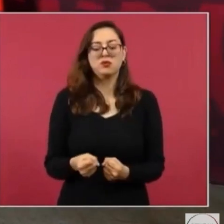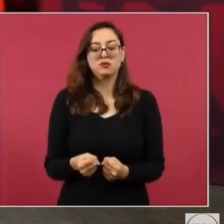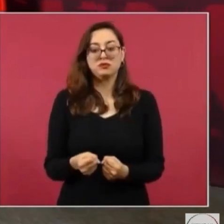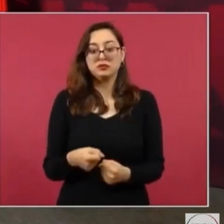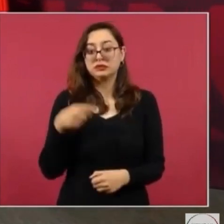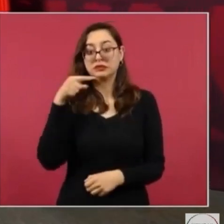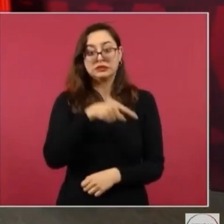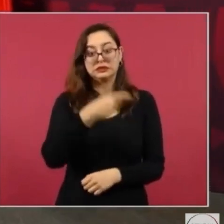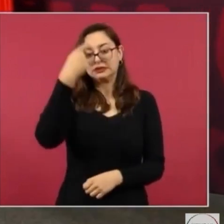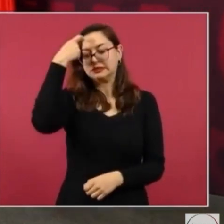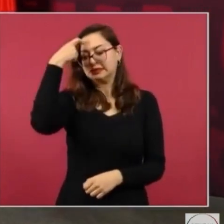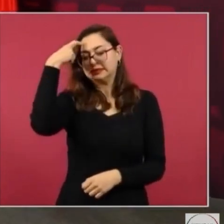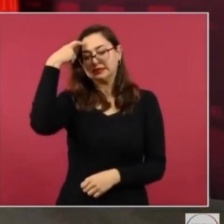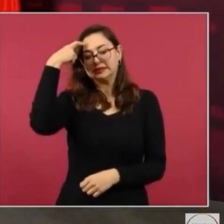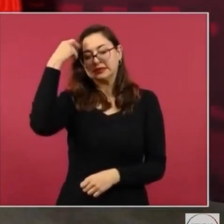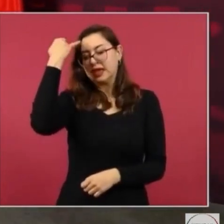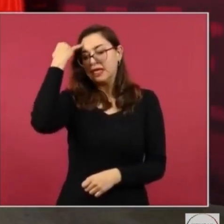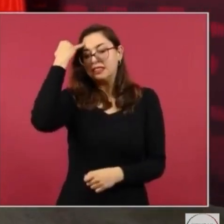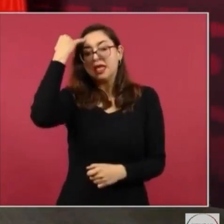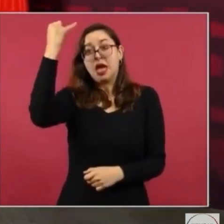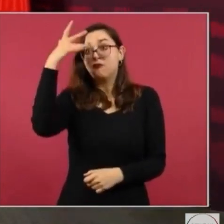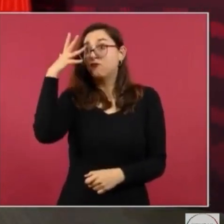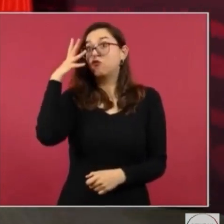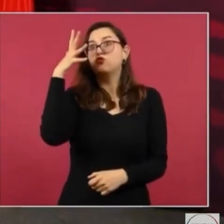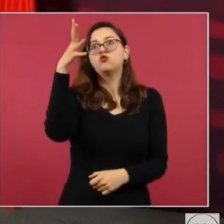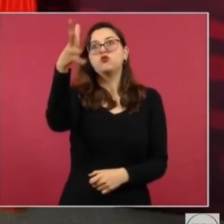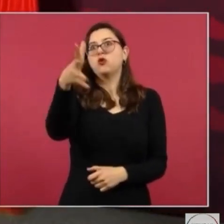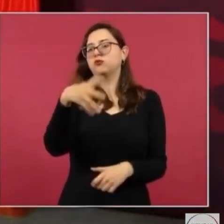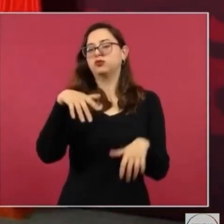adelantó muchísimo a su tiempo,